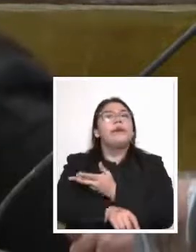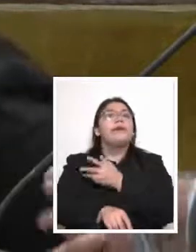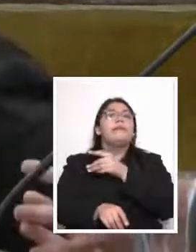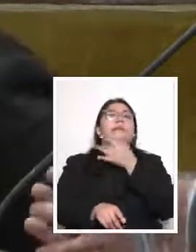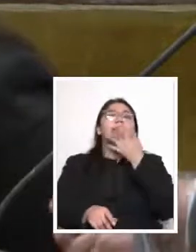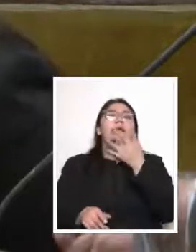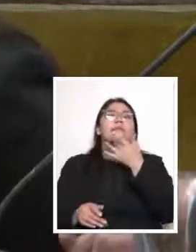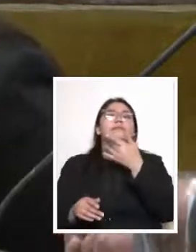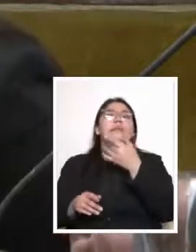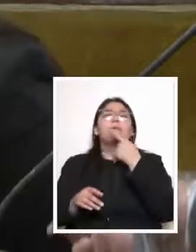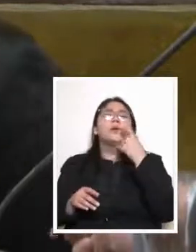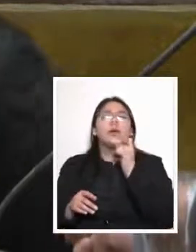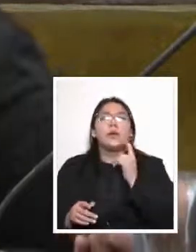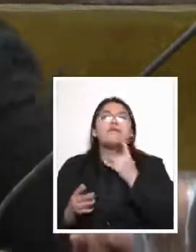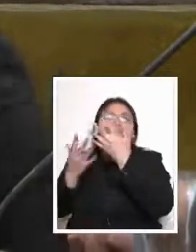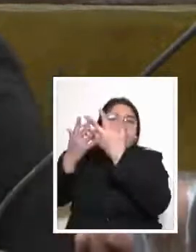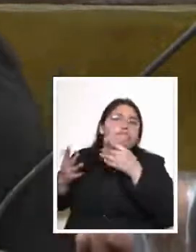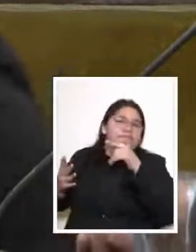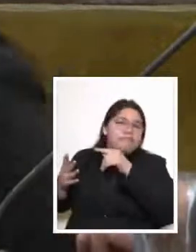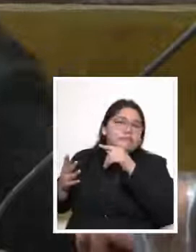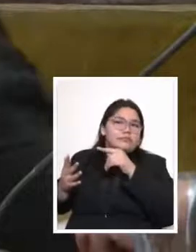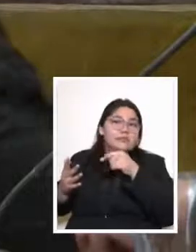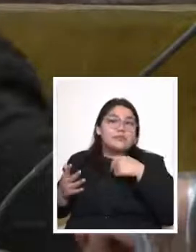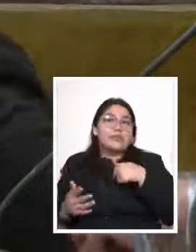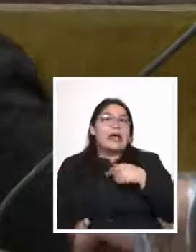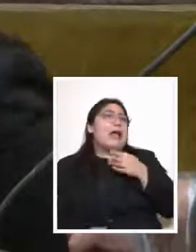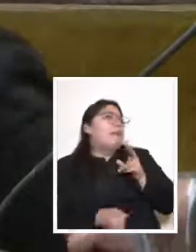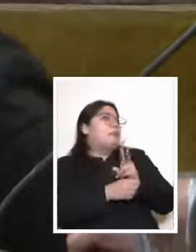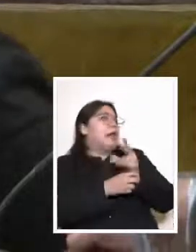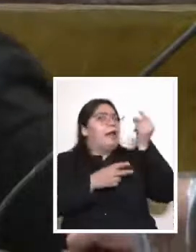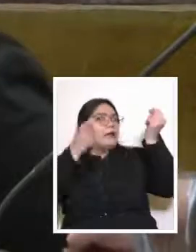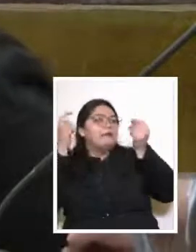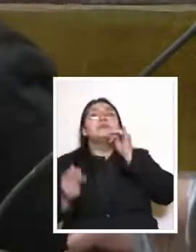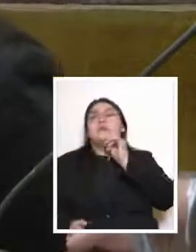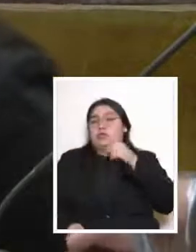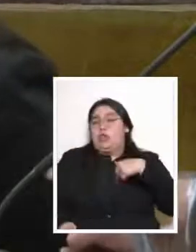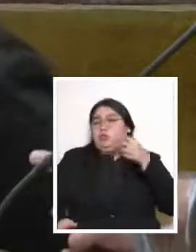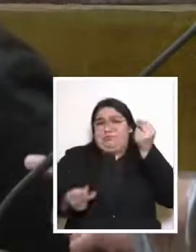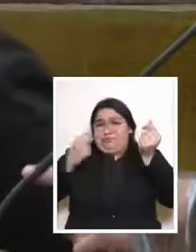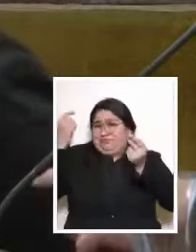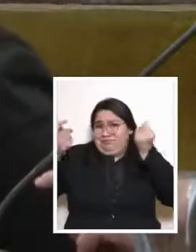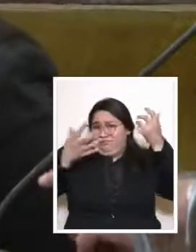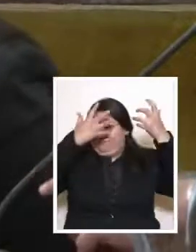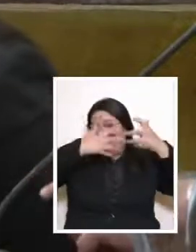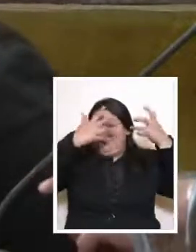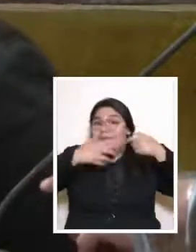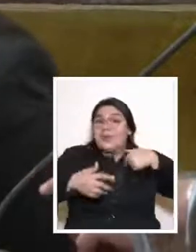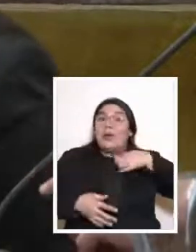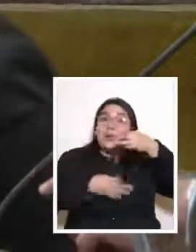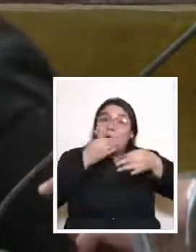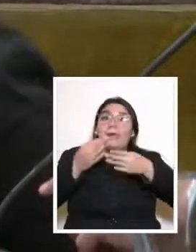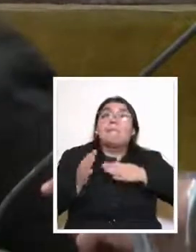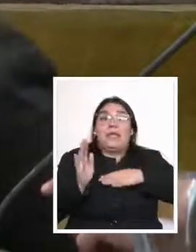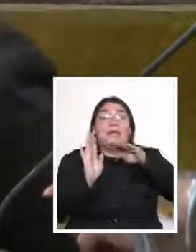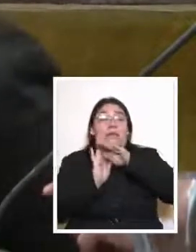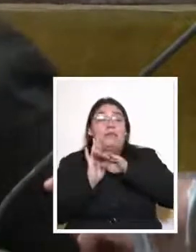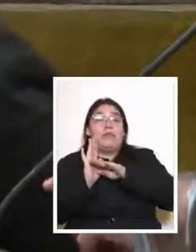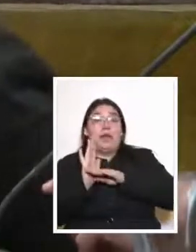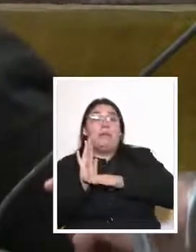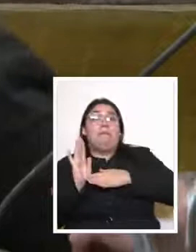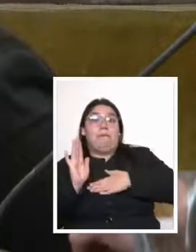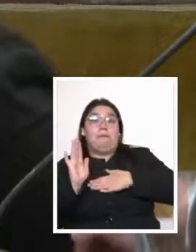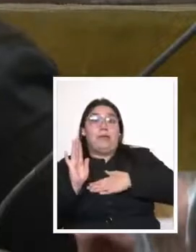digamos. Claro, yo soy muy buena para ponerme creativa, les cuento que yo... Yo creé mi propio plan y programa ministro de